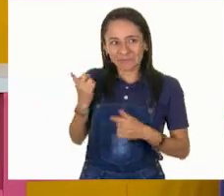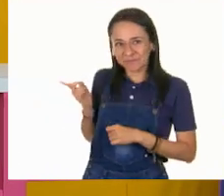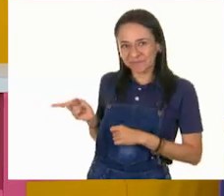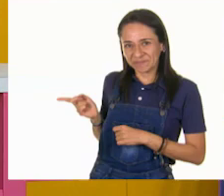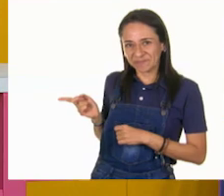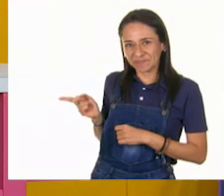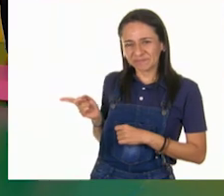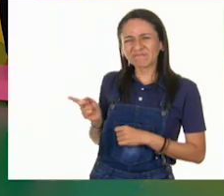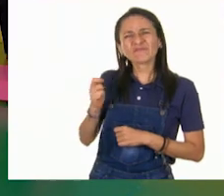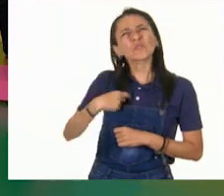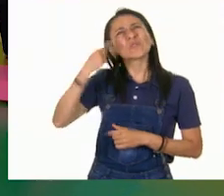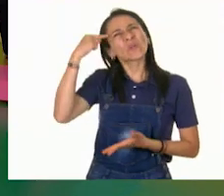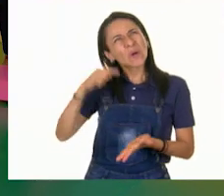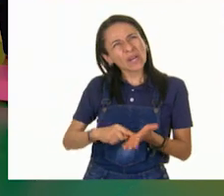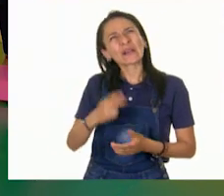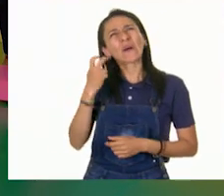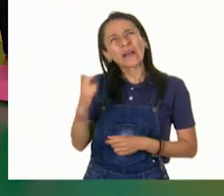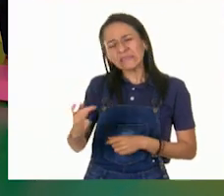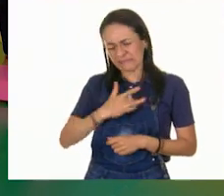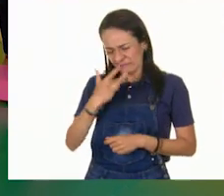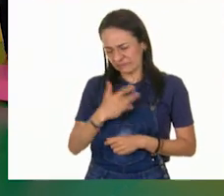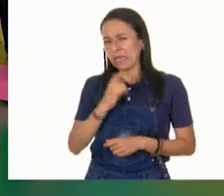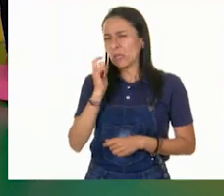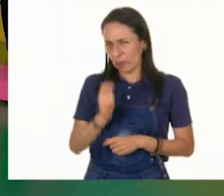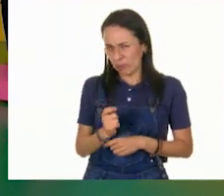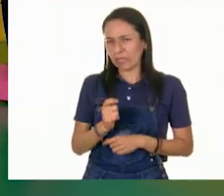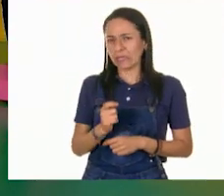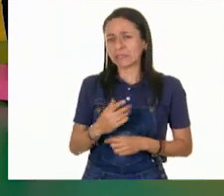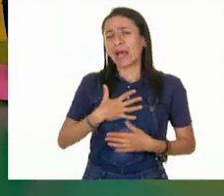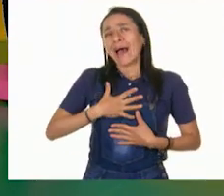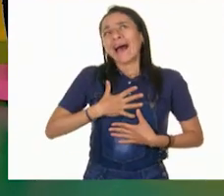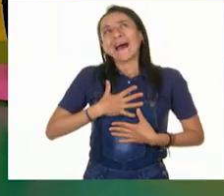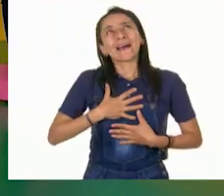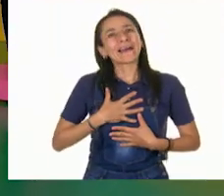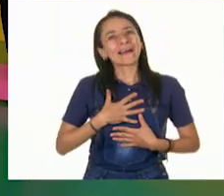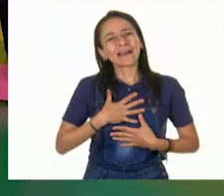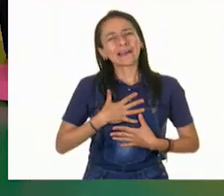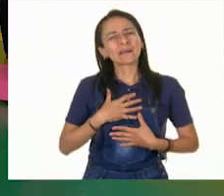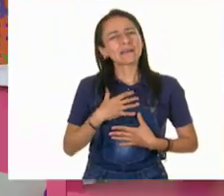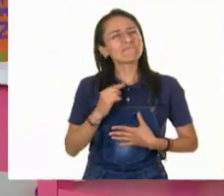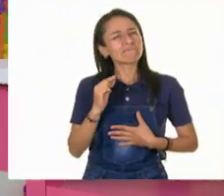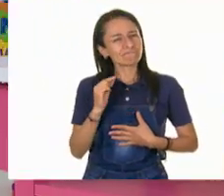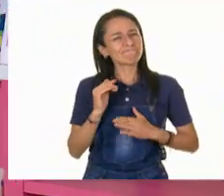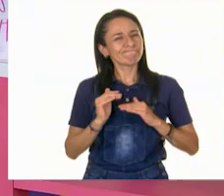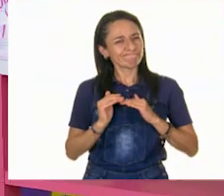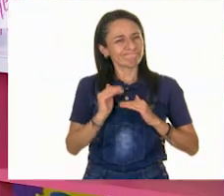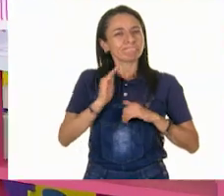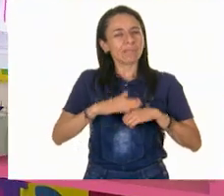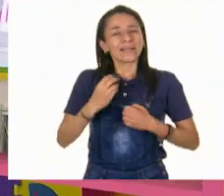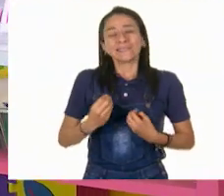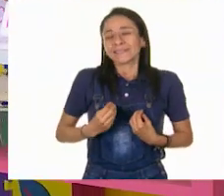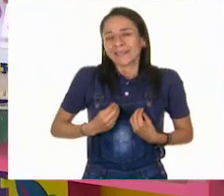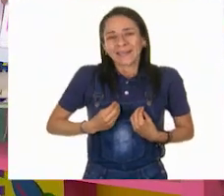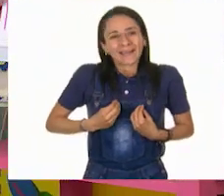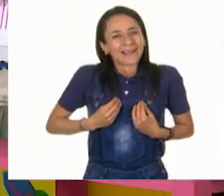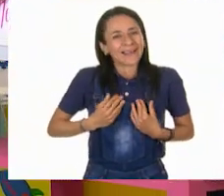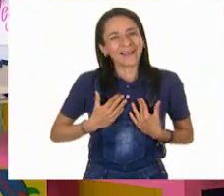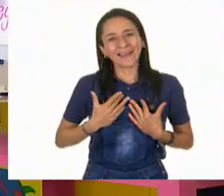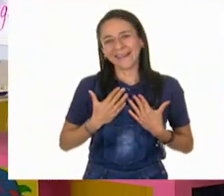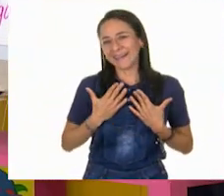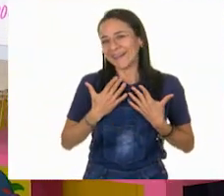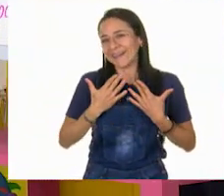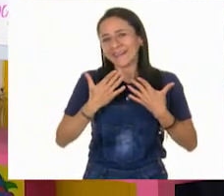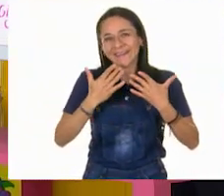Yo creo que el regocijo es un poquito más intenso que el alivio, pero no tanto. No tanto, o sea, aquí pusimos